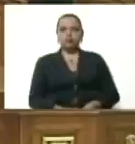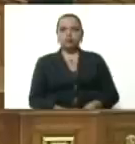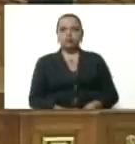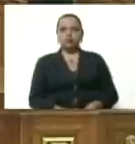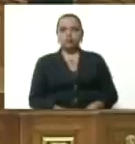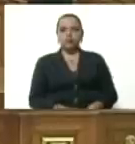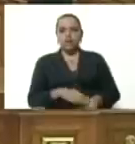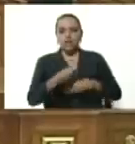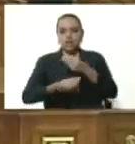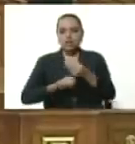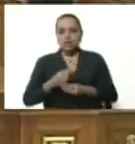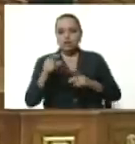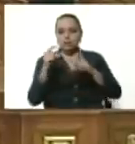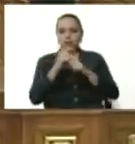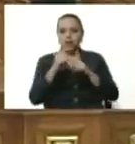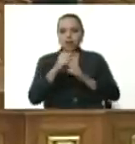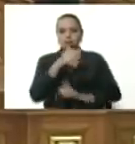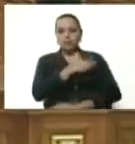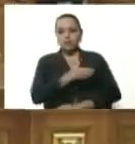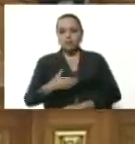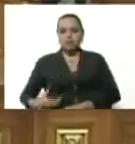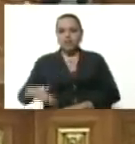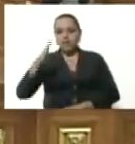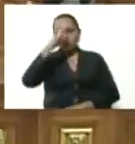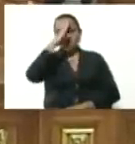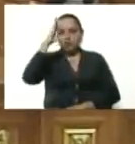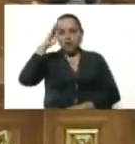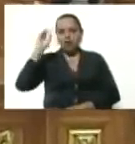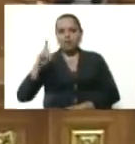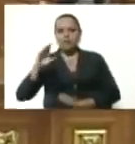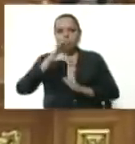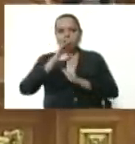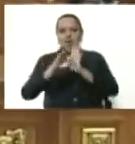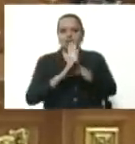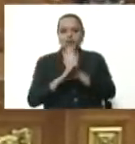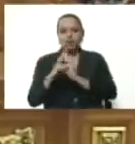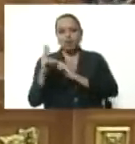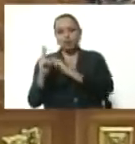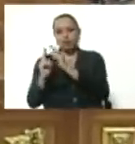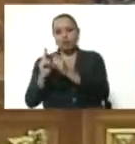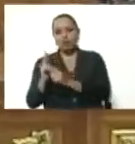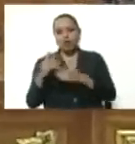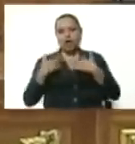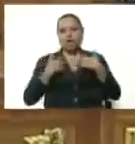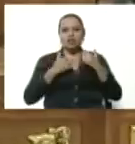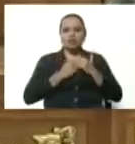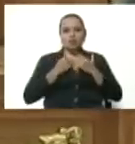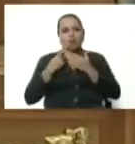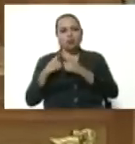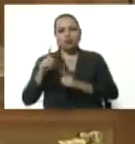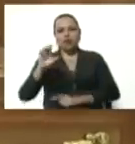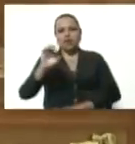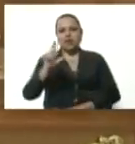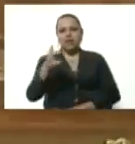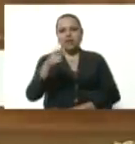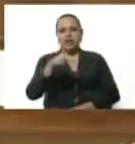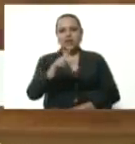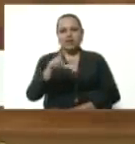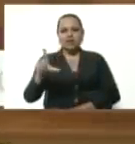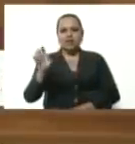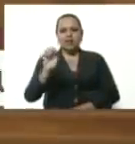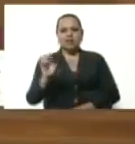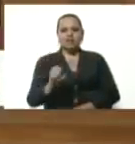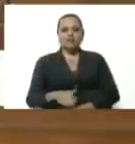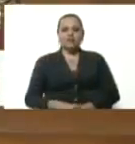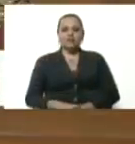hicieron uso de la palabra el presidente Diosdado Cabello Rondón y los constituyentes Eglé Sánchez y Aristóbulo Isturiz, quienes durante su exposición